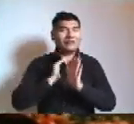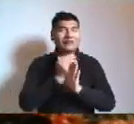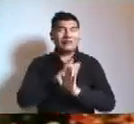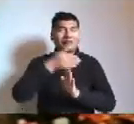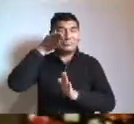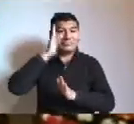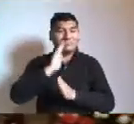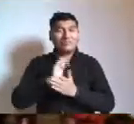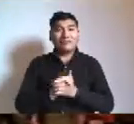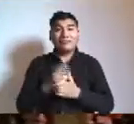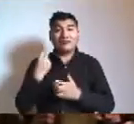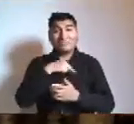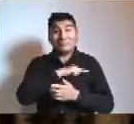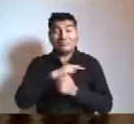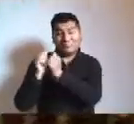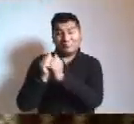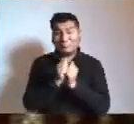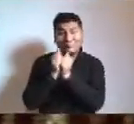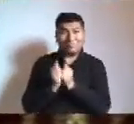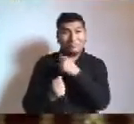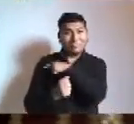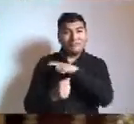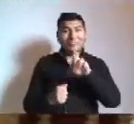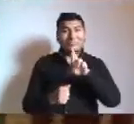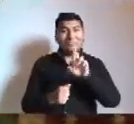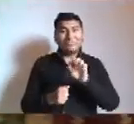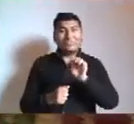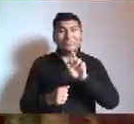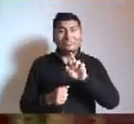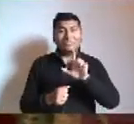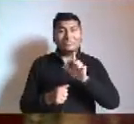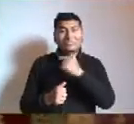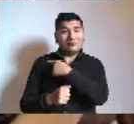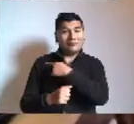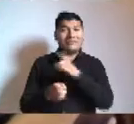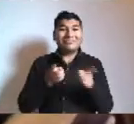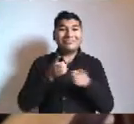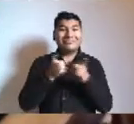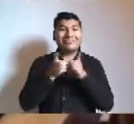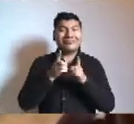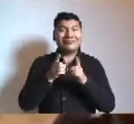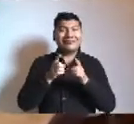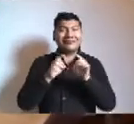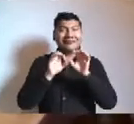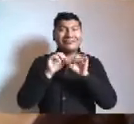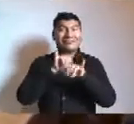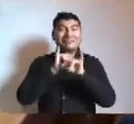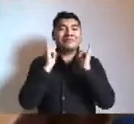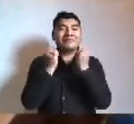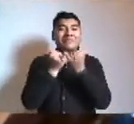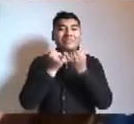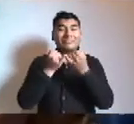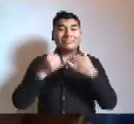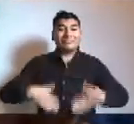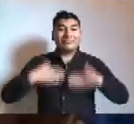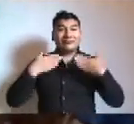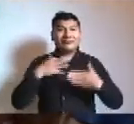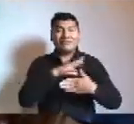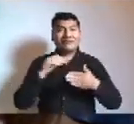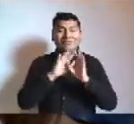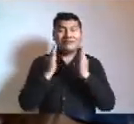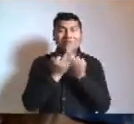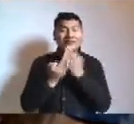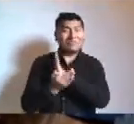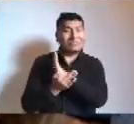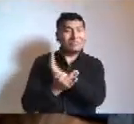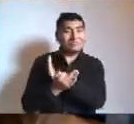Dios. Estamos en compañía de Raúl Antesana, él es director de Vida y Familia, la fundación orientada hacia la protección